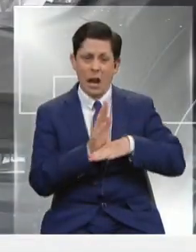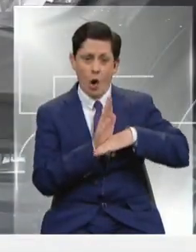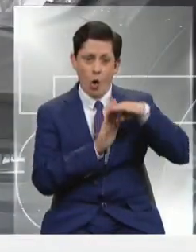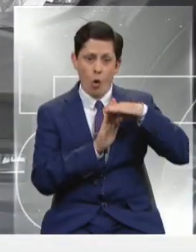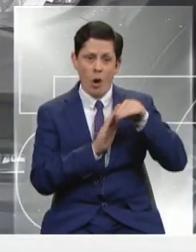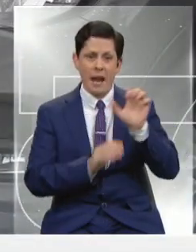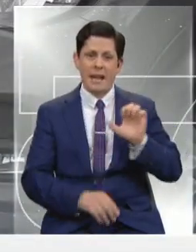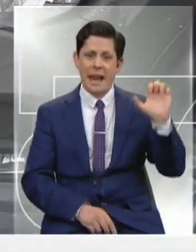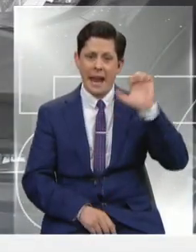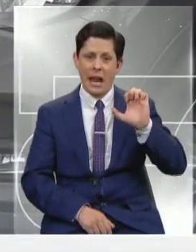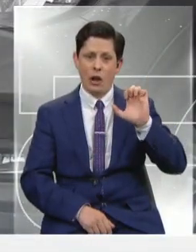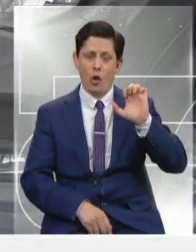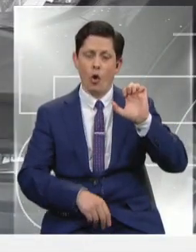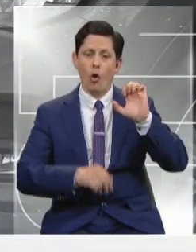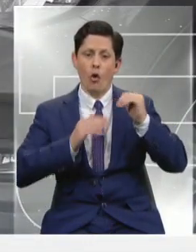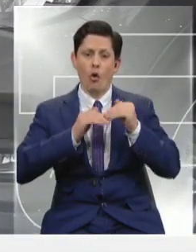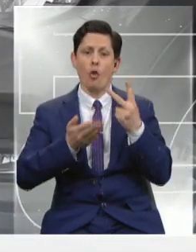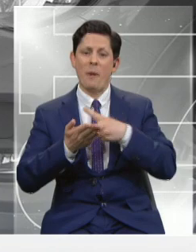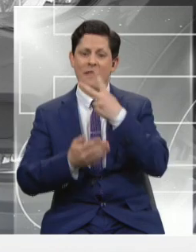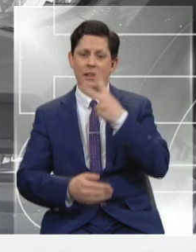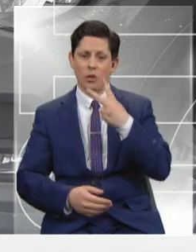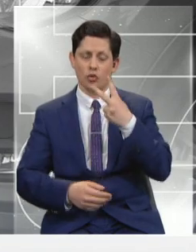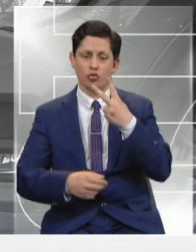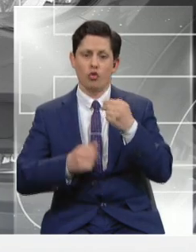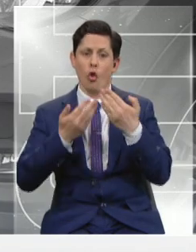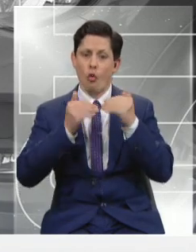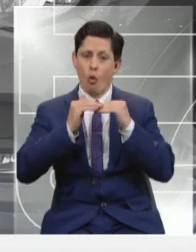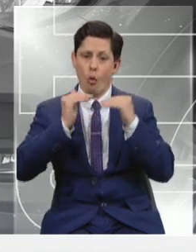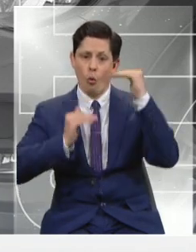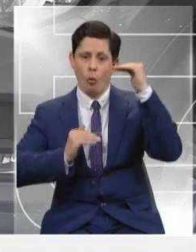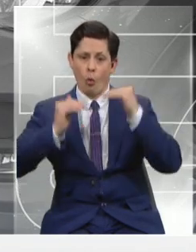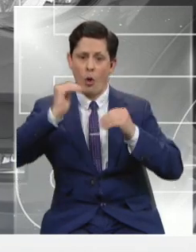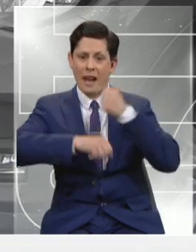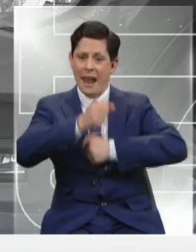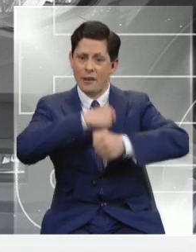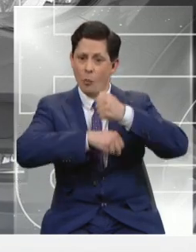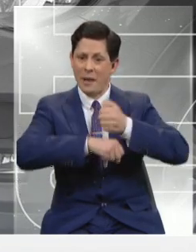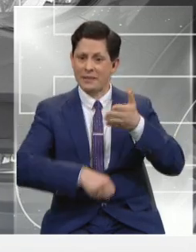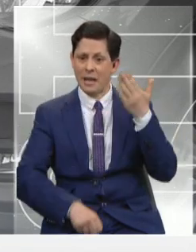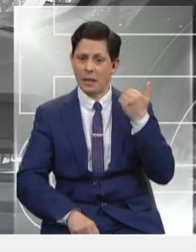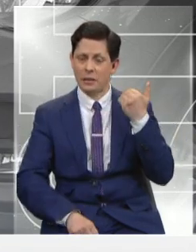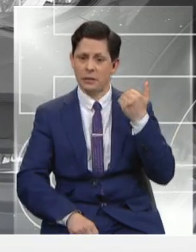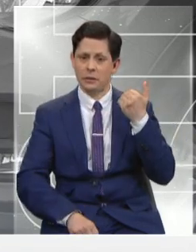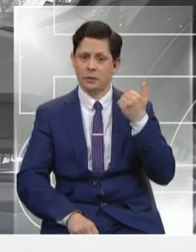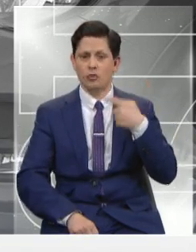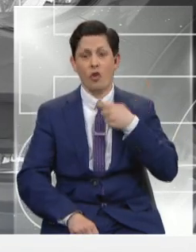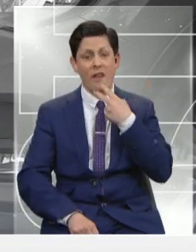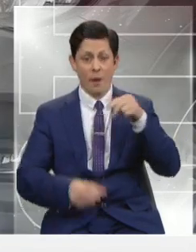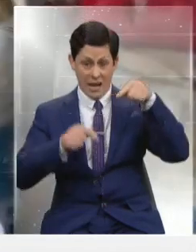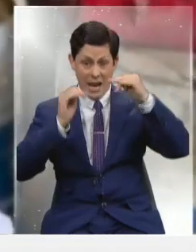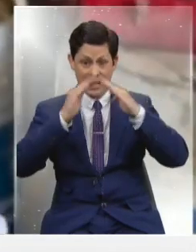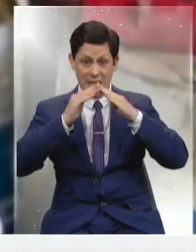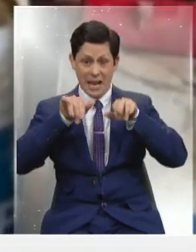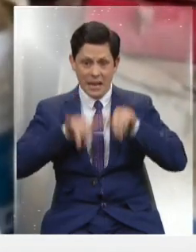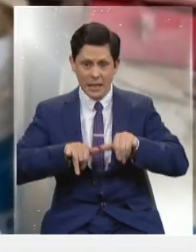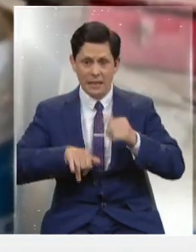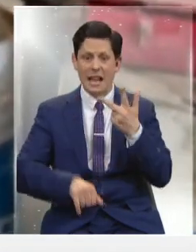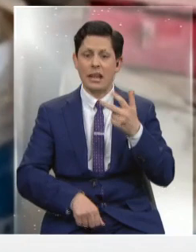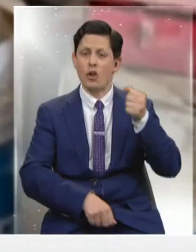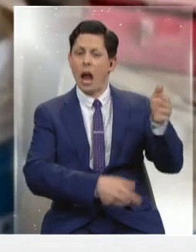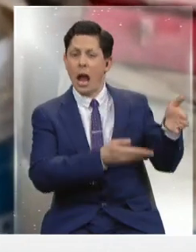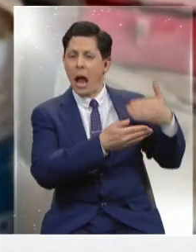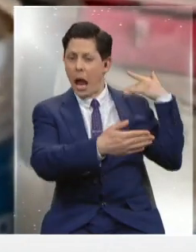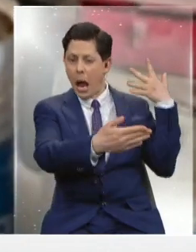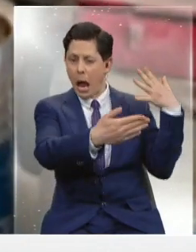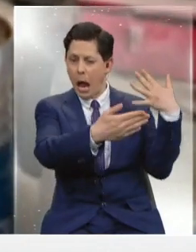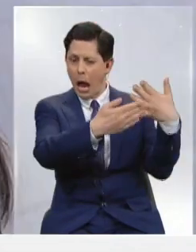y el 7 de noviembre de 2022, comparado al mismo periodo del año pasado. Del 80 estoy acá yo. Nunca en mi